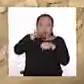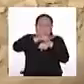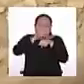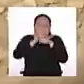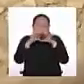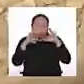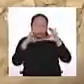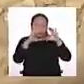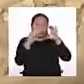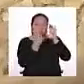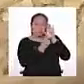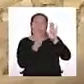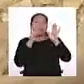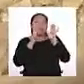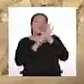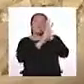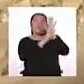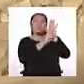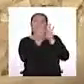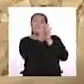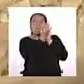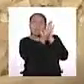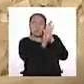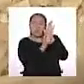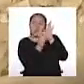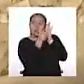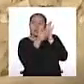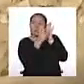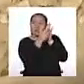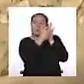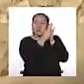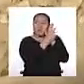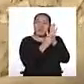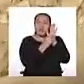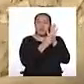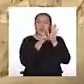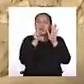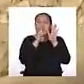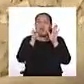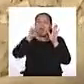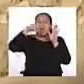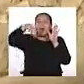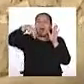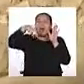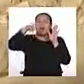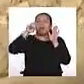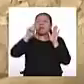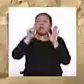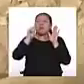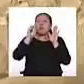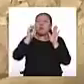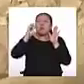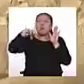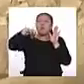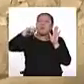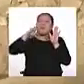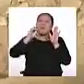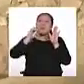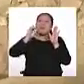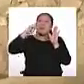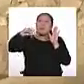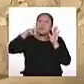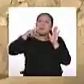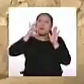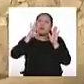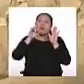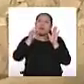con representaciones zoomorfas y antropomorfas. Lamentablemente, ahora se encuentran así de deteriorados, por falta